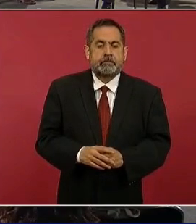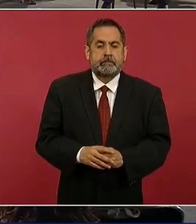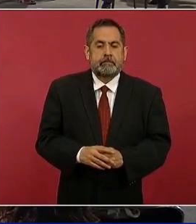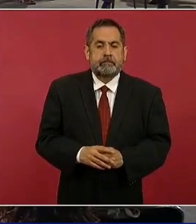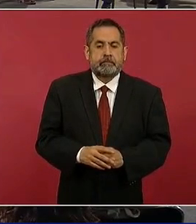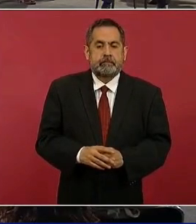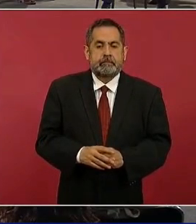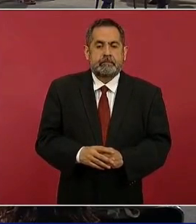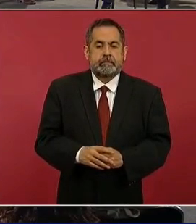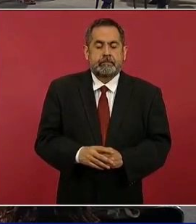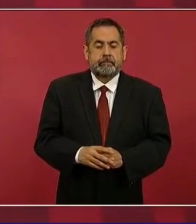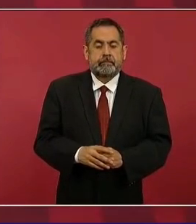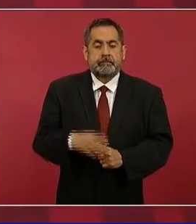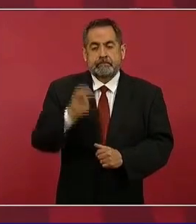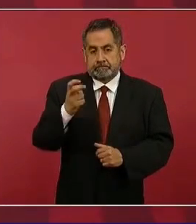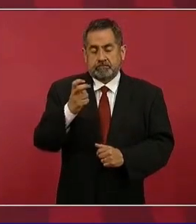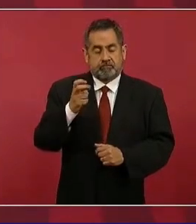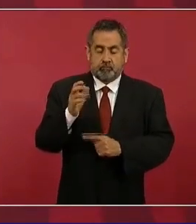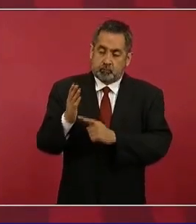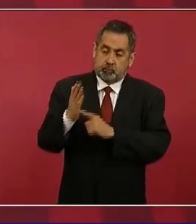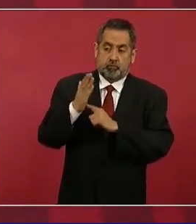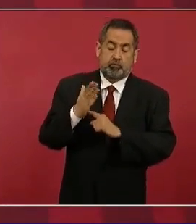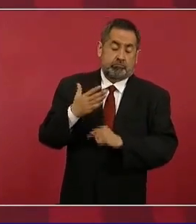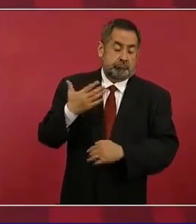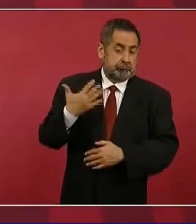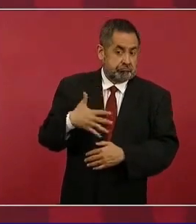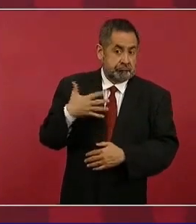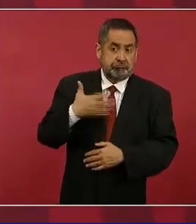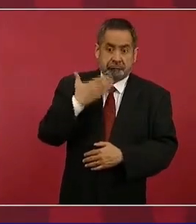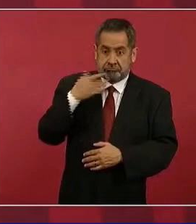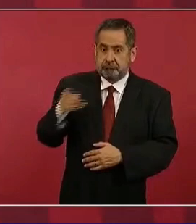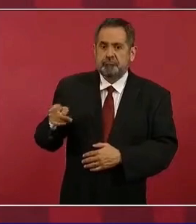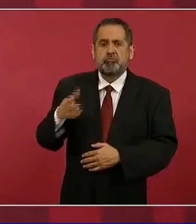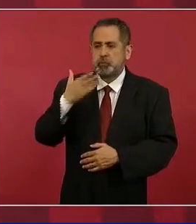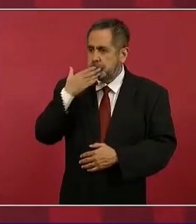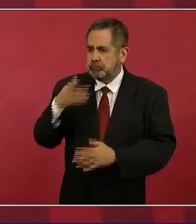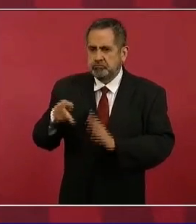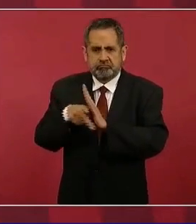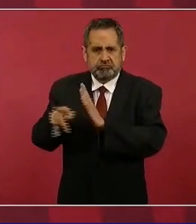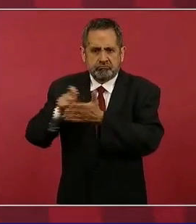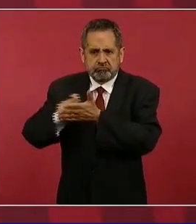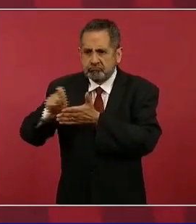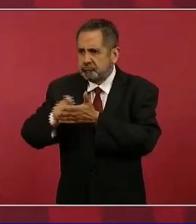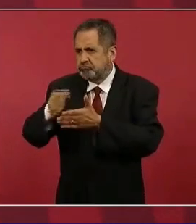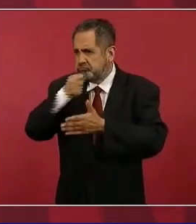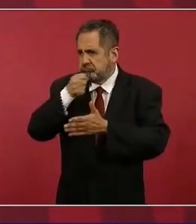Pero sí es un ejemplo de periodismo.